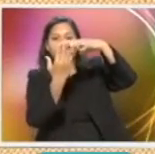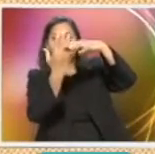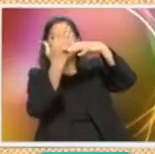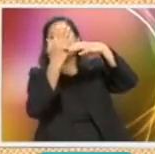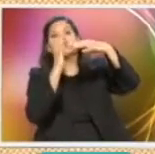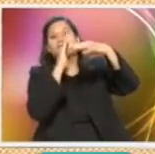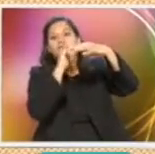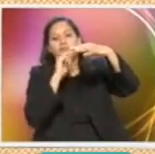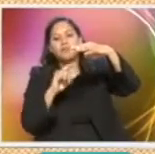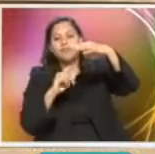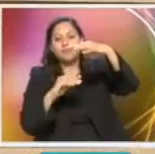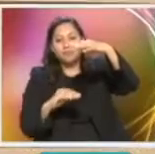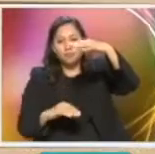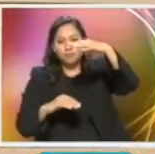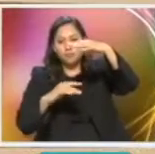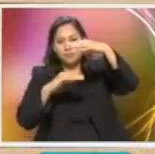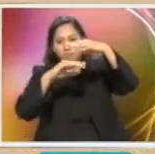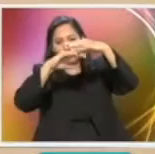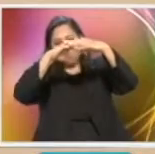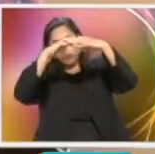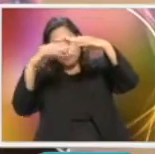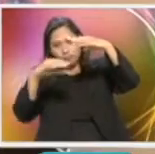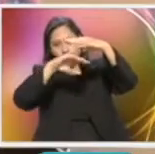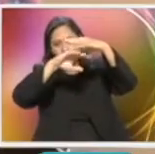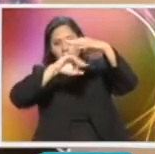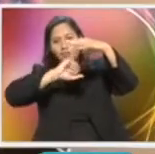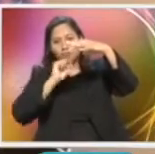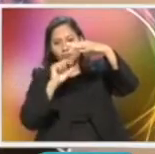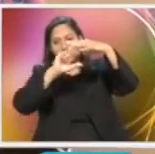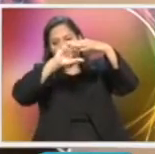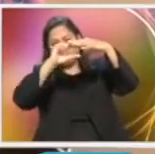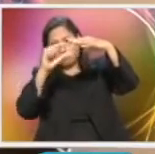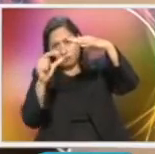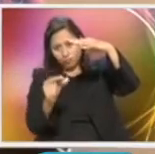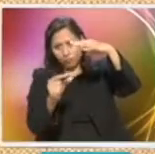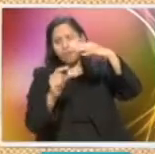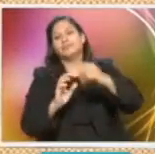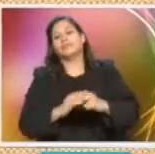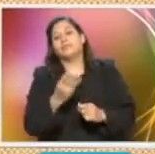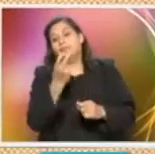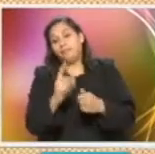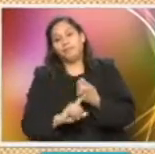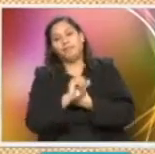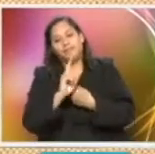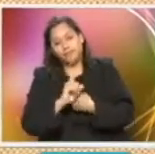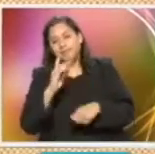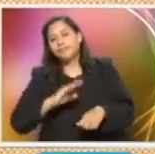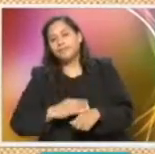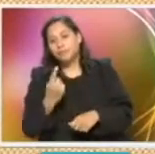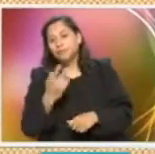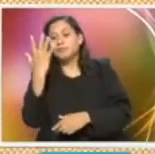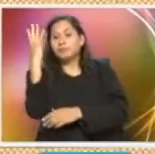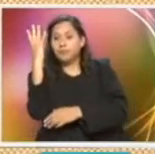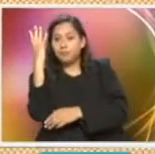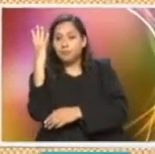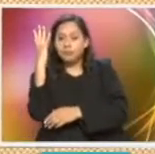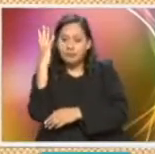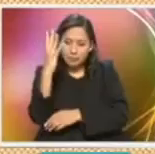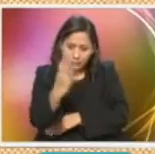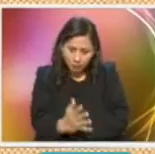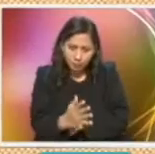gruesa. Entonces sí tiene un impacto muy fuerte a nivel global por varias razones. Estamos tumbando bosques y